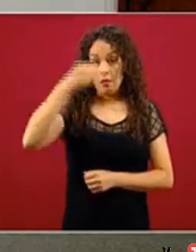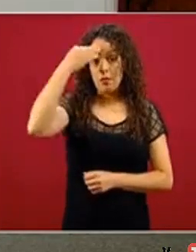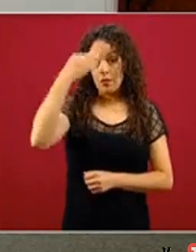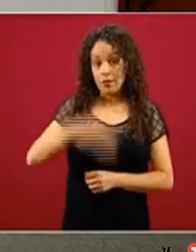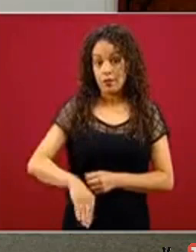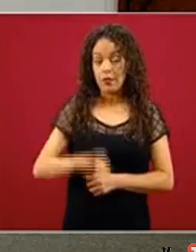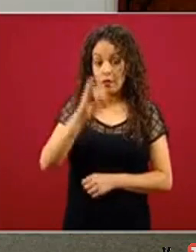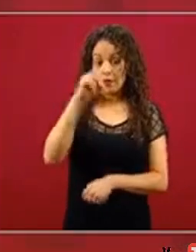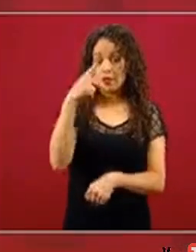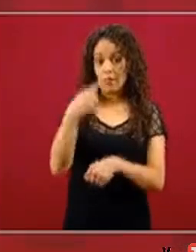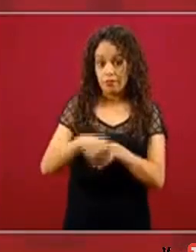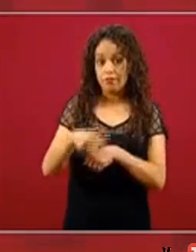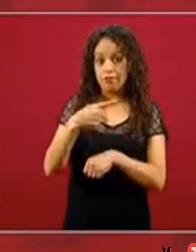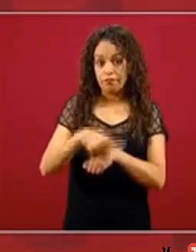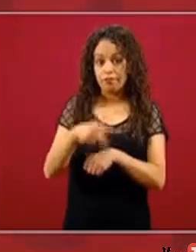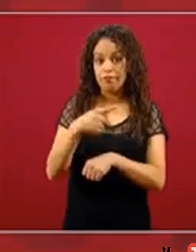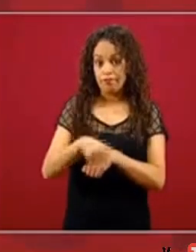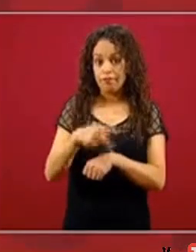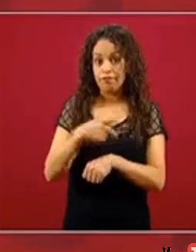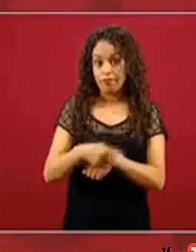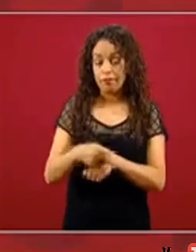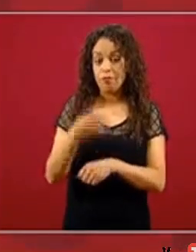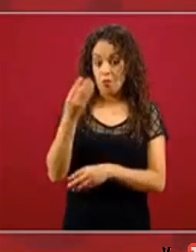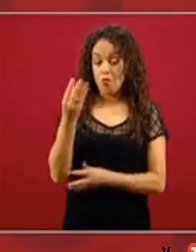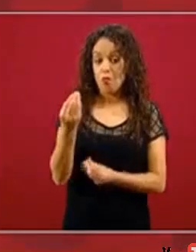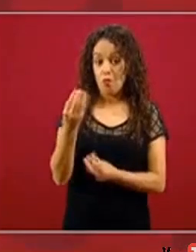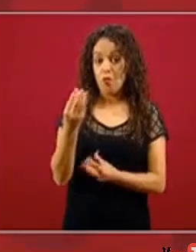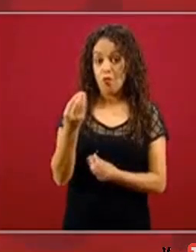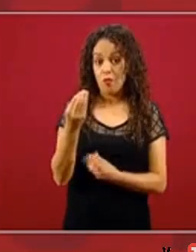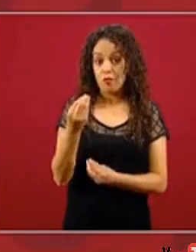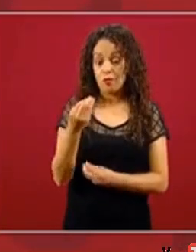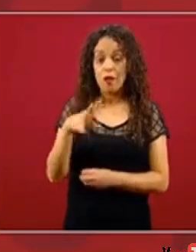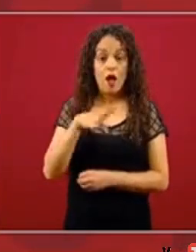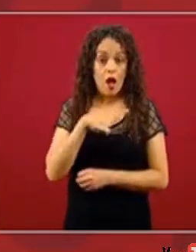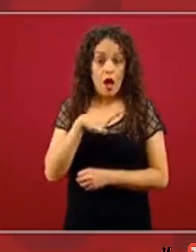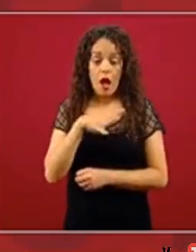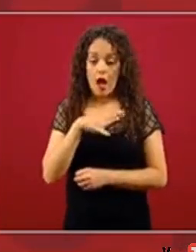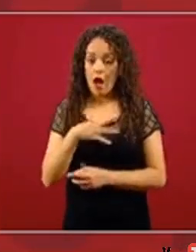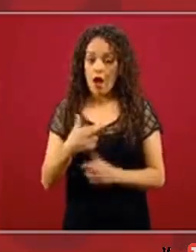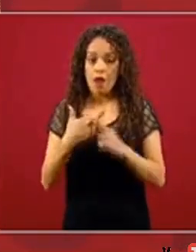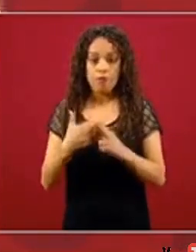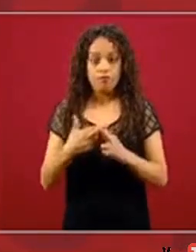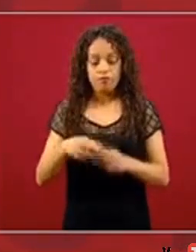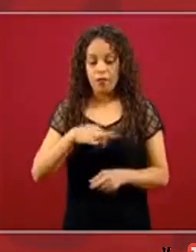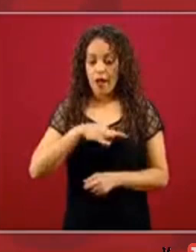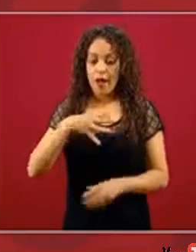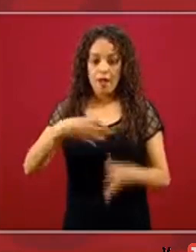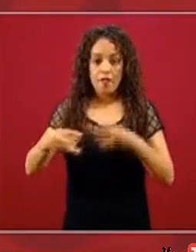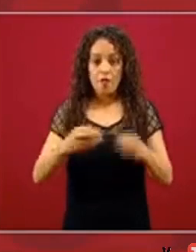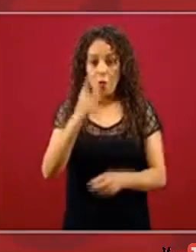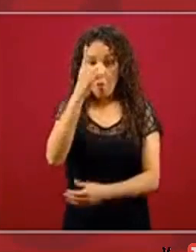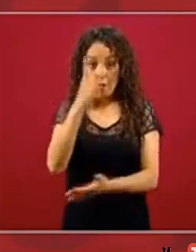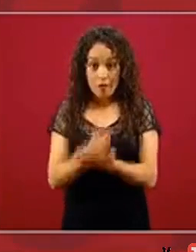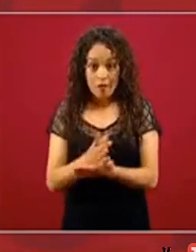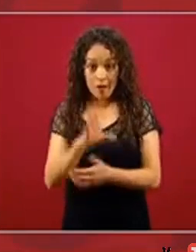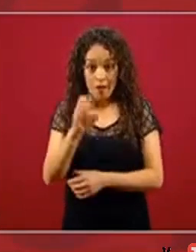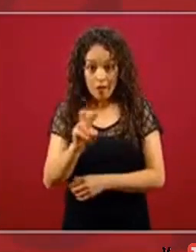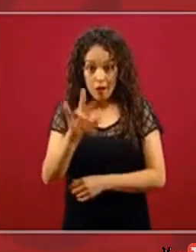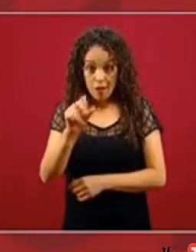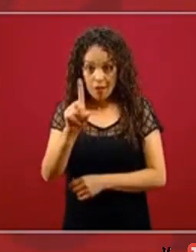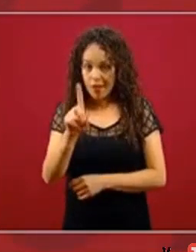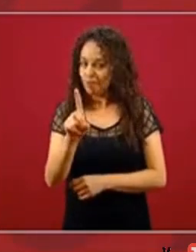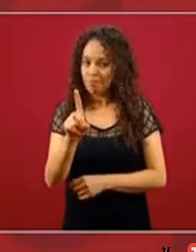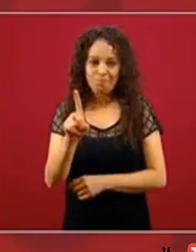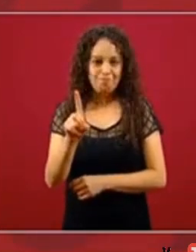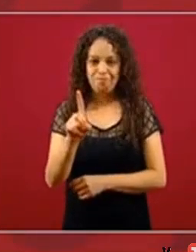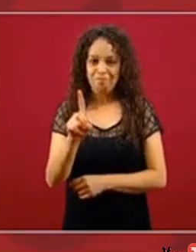pueden tener un agente causante de infecciones, no solo por el COVID, por eso lo digo, por eso quise dejar en claro esto. Todo el